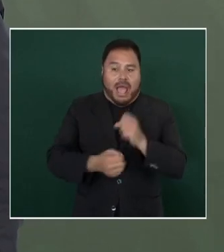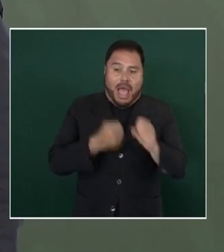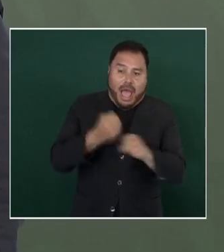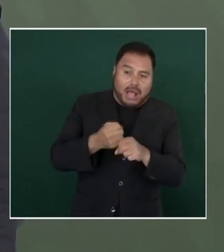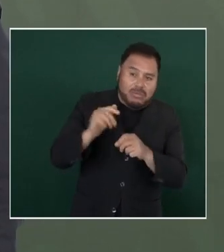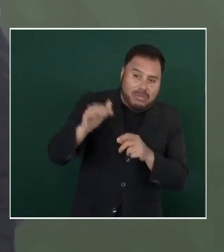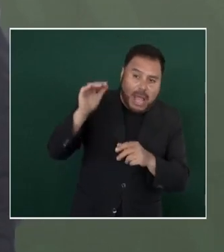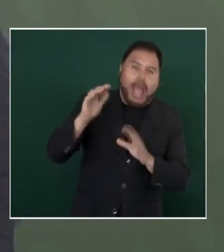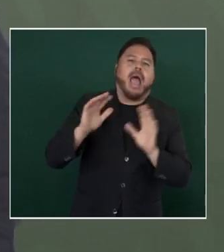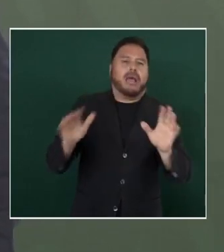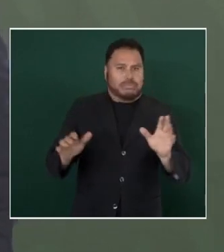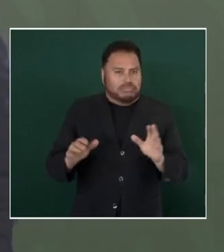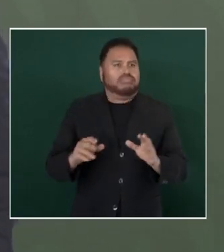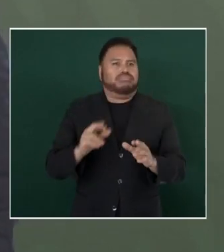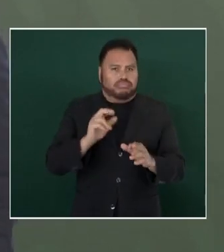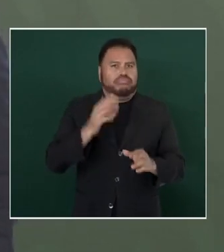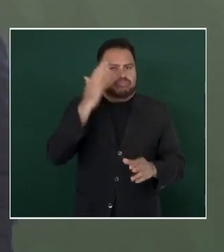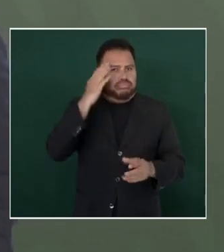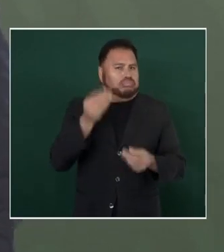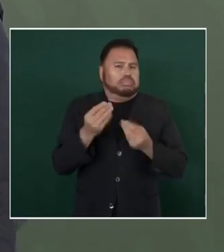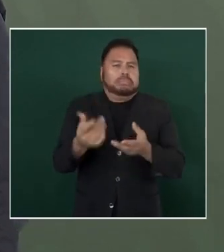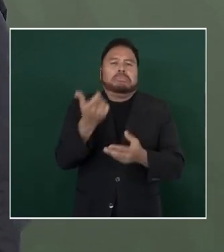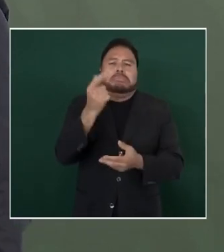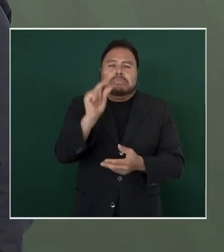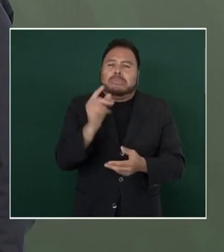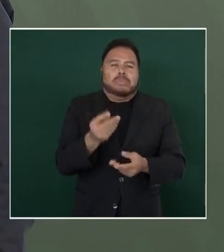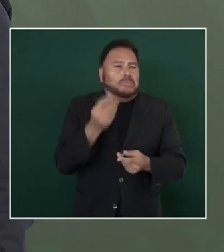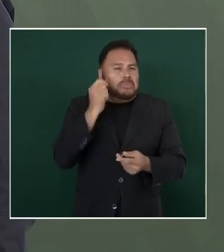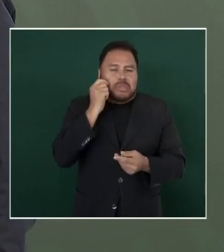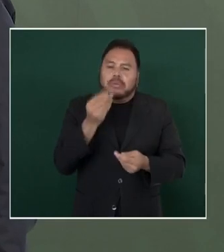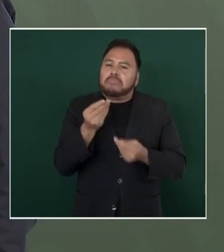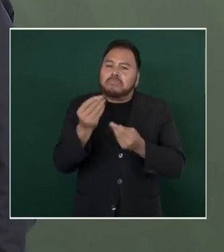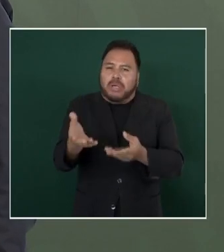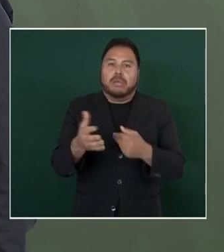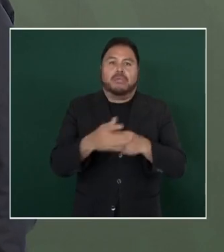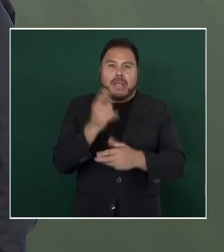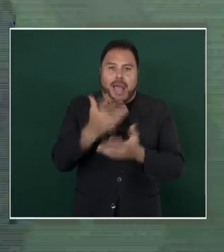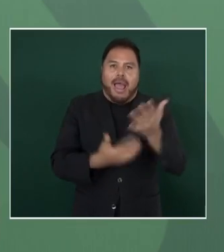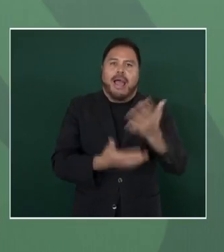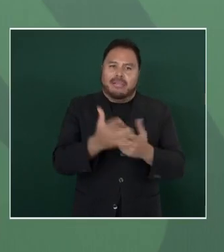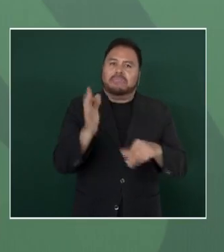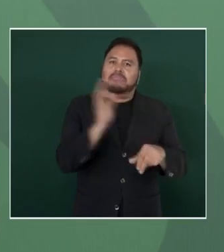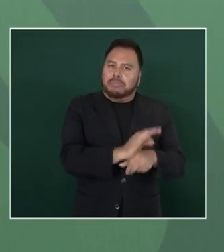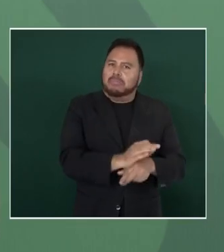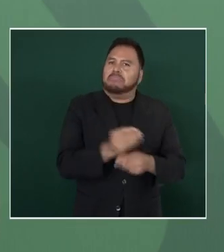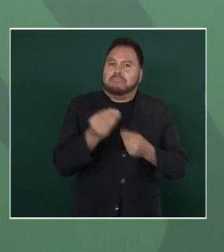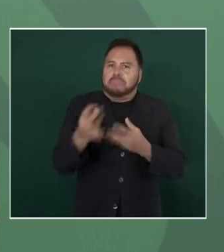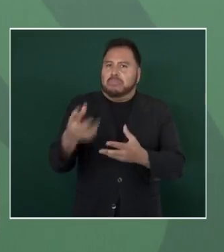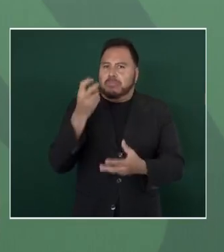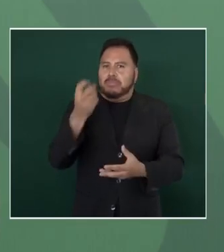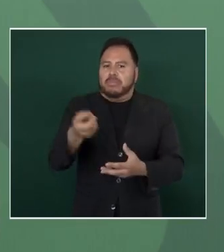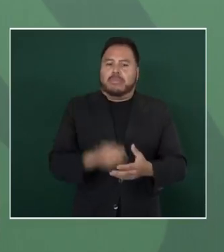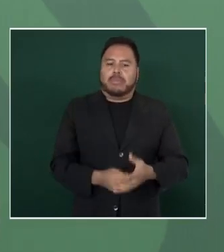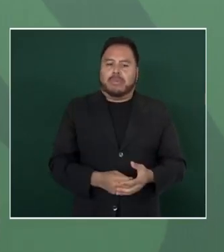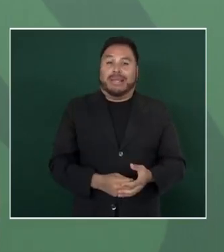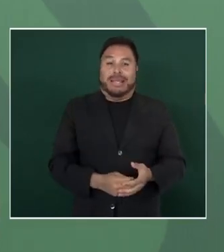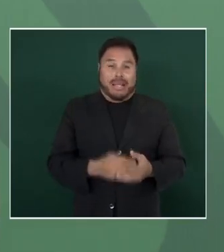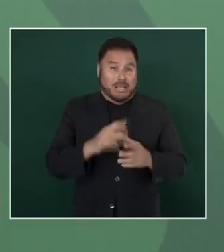un reconocimiento, una recompensa, aunque sea mínima, por todo lo que hizo. Entonces, todo